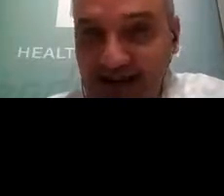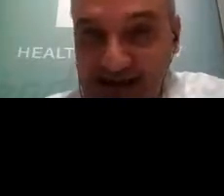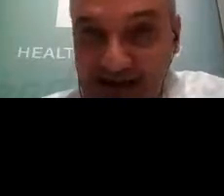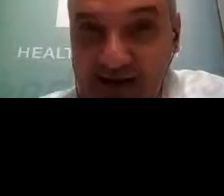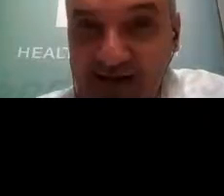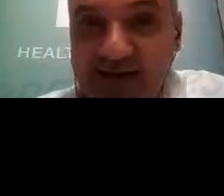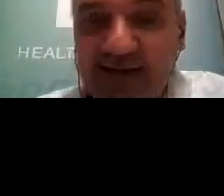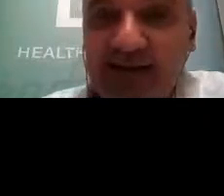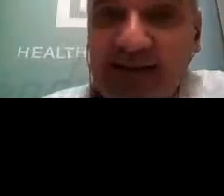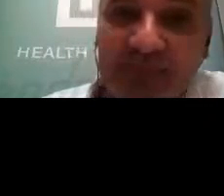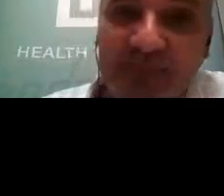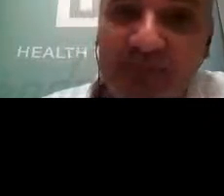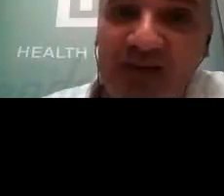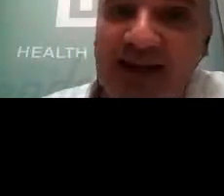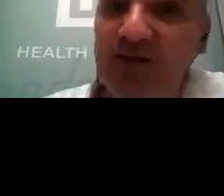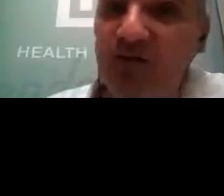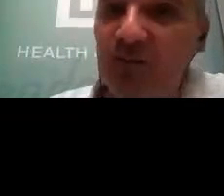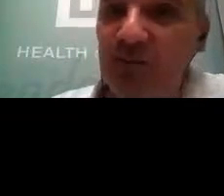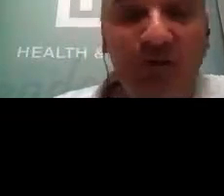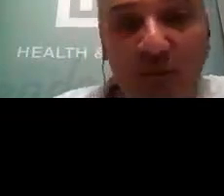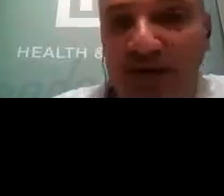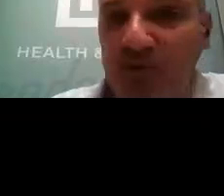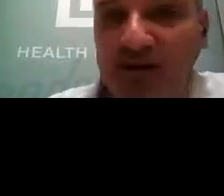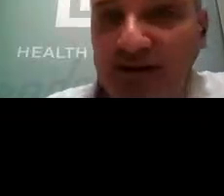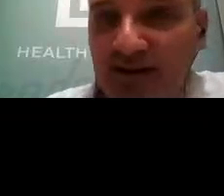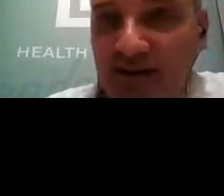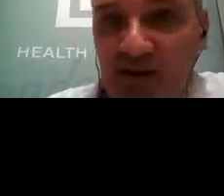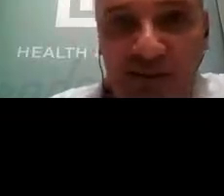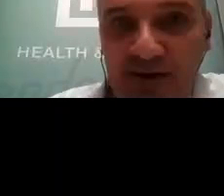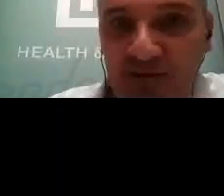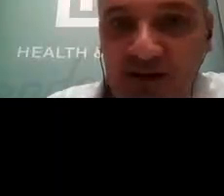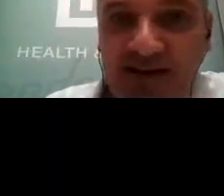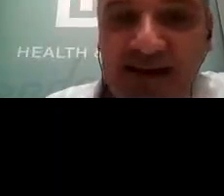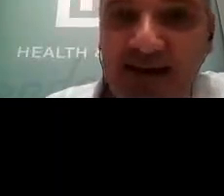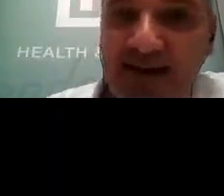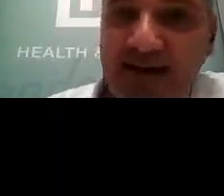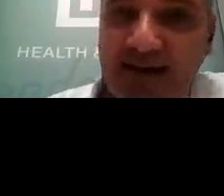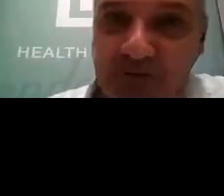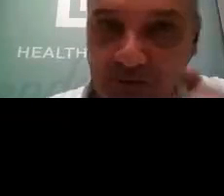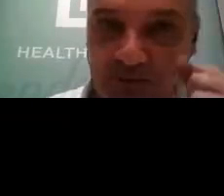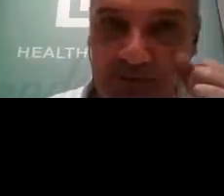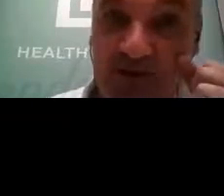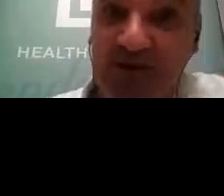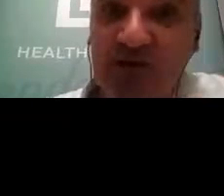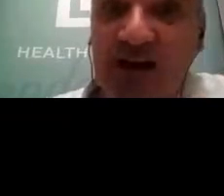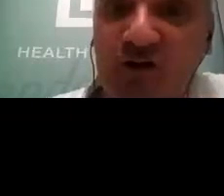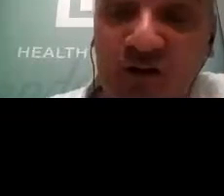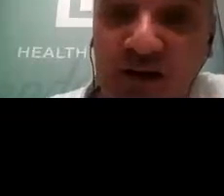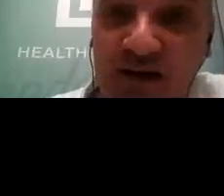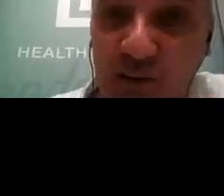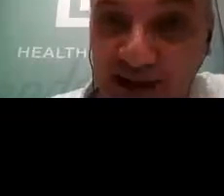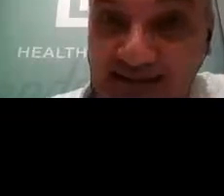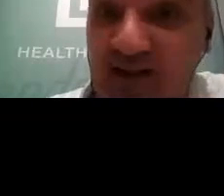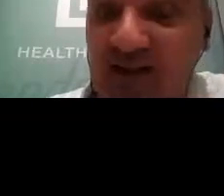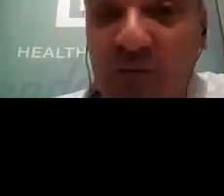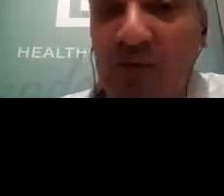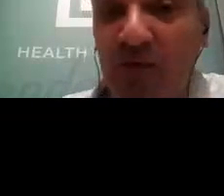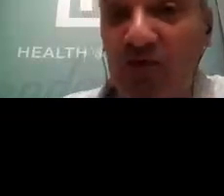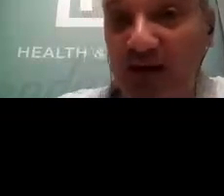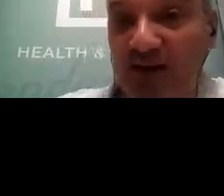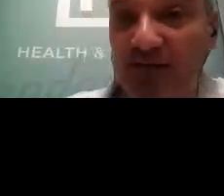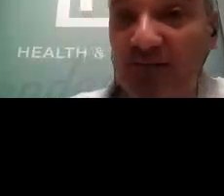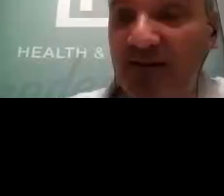dieta equilibrada sería súper importante, tienen un papel fundamental la introducción de los ácidos grasos omega 3. Si